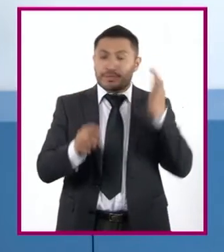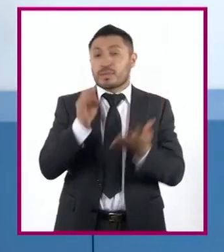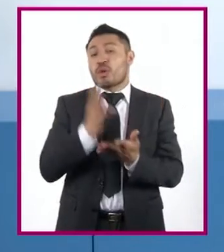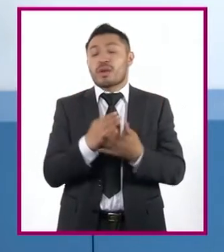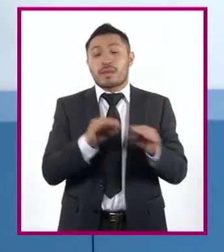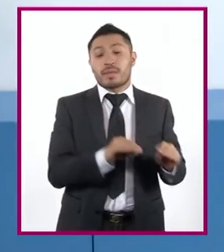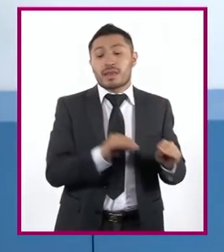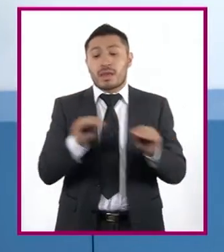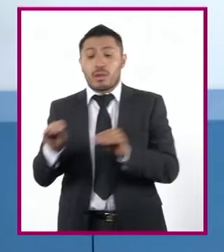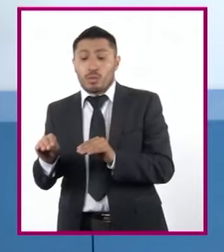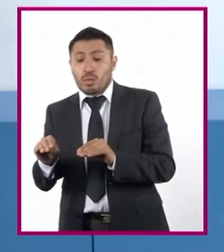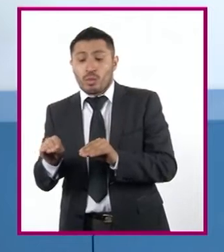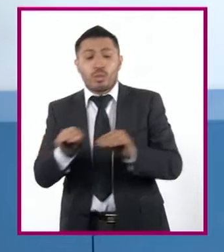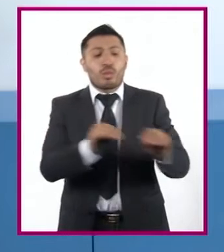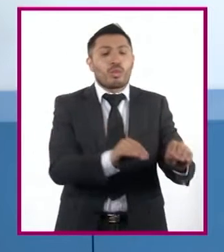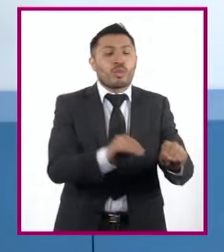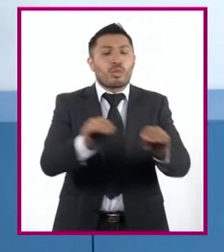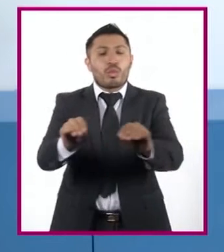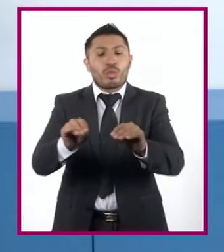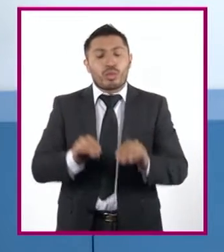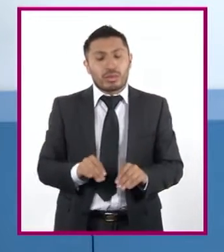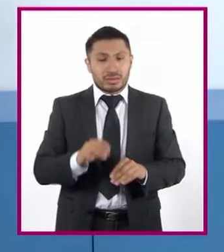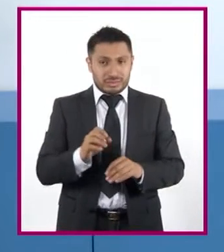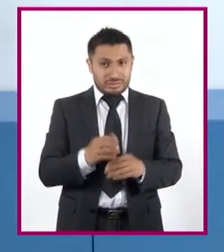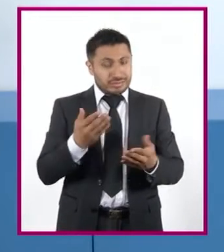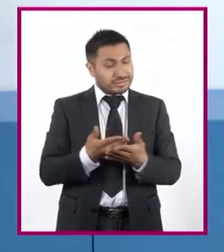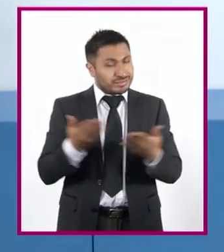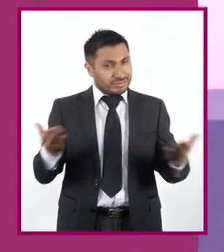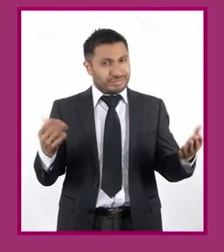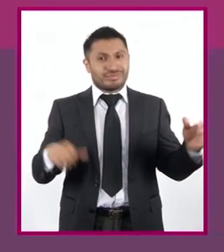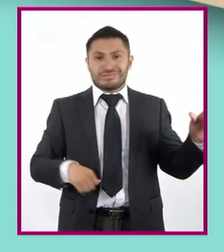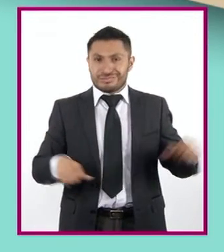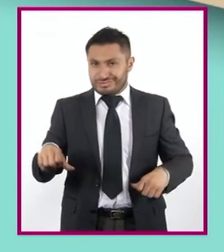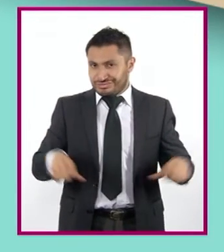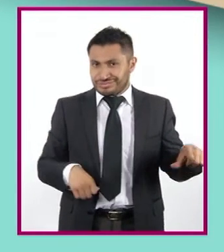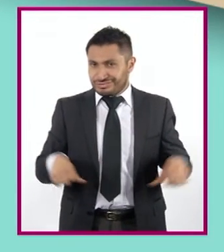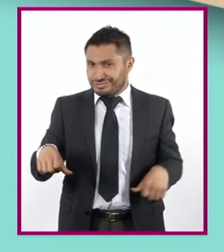plano. Vamos a realizar la siguiente actividad.